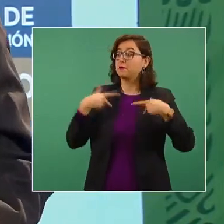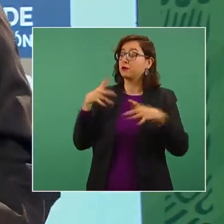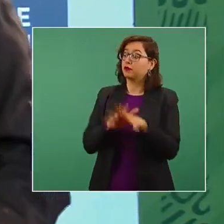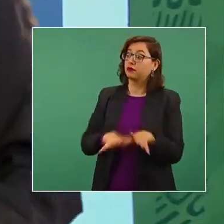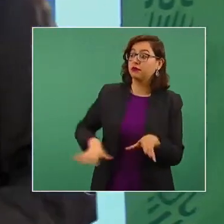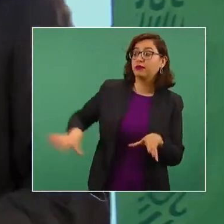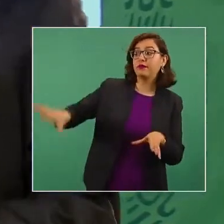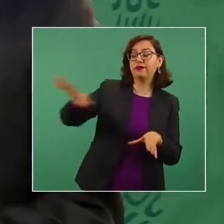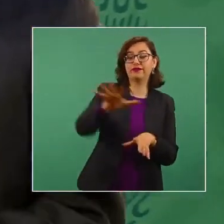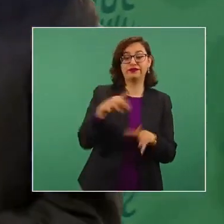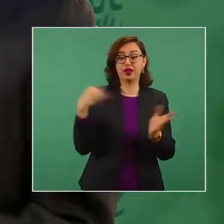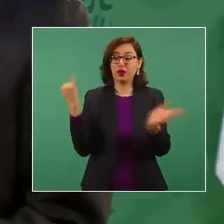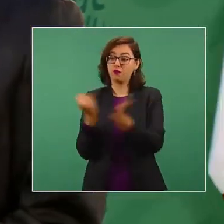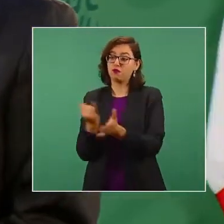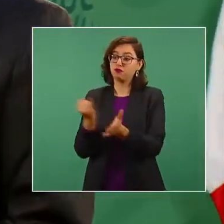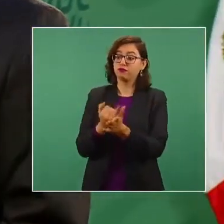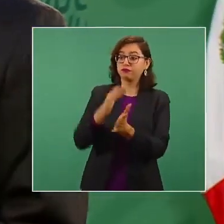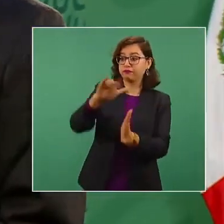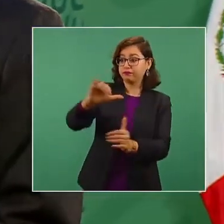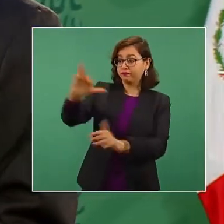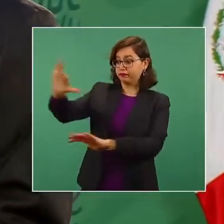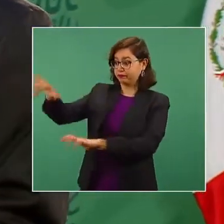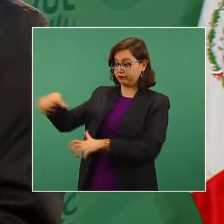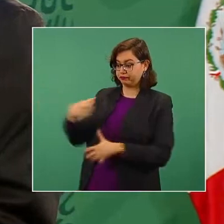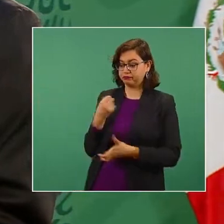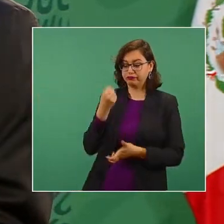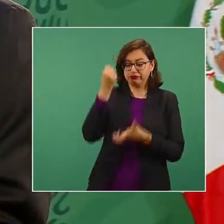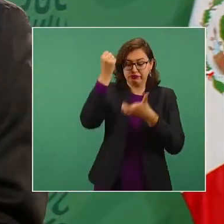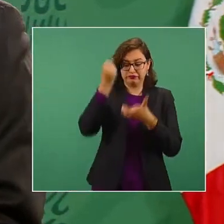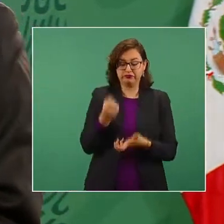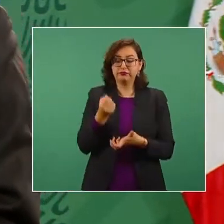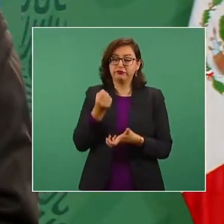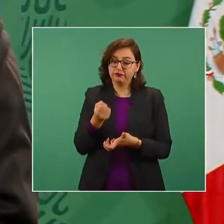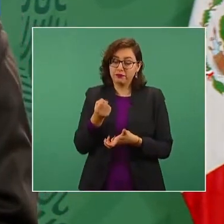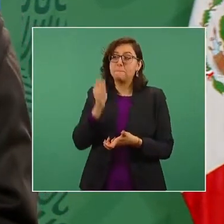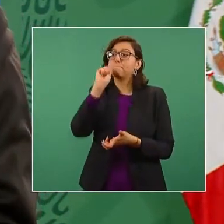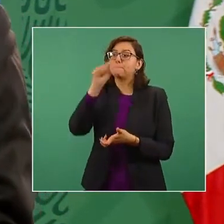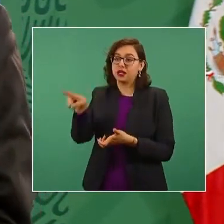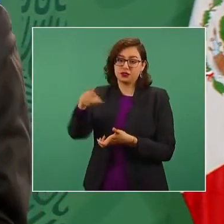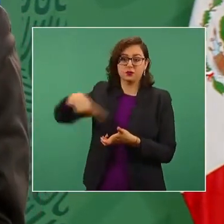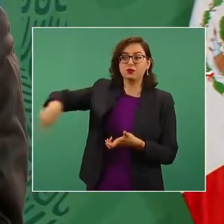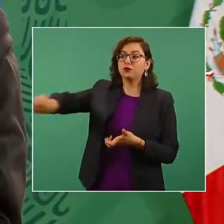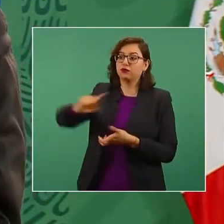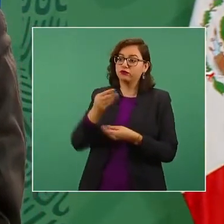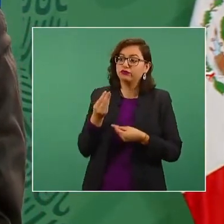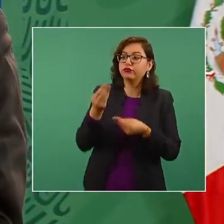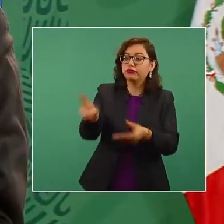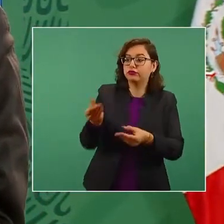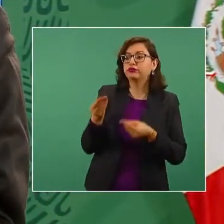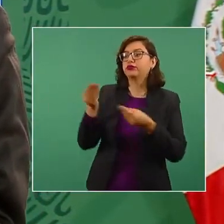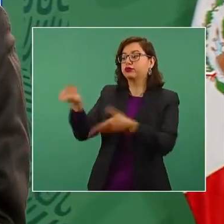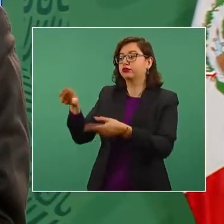del pueblo, se le está regresando a la gente. Y ya no pueden robar.